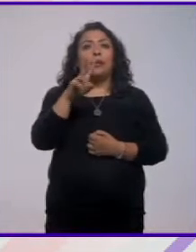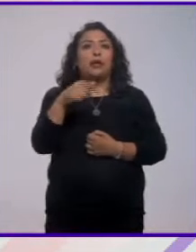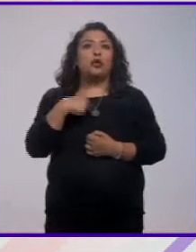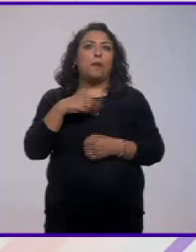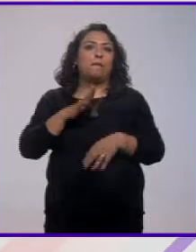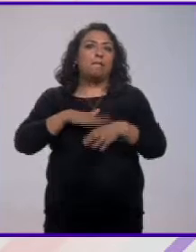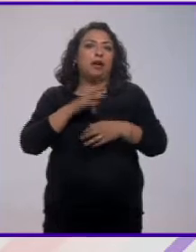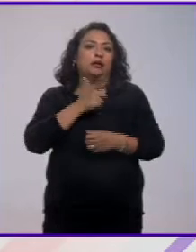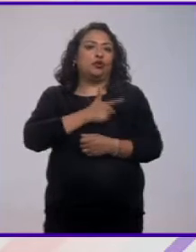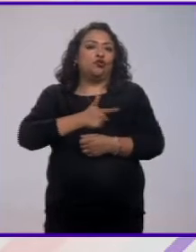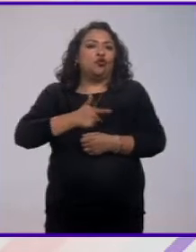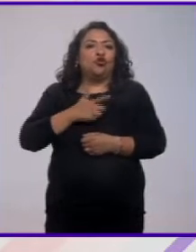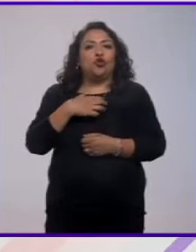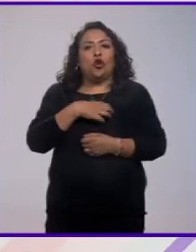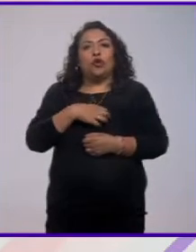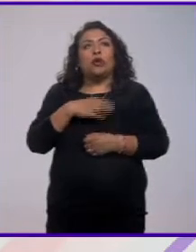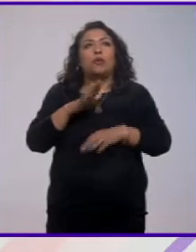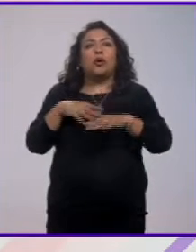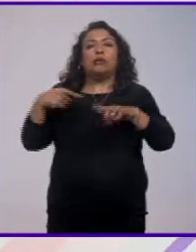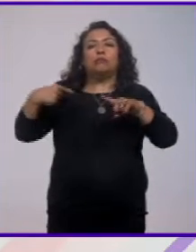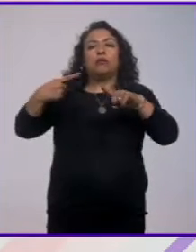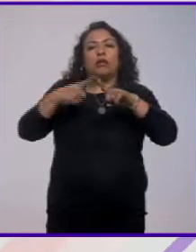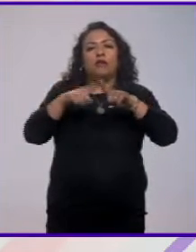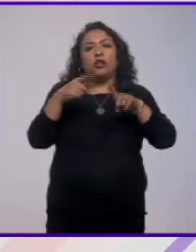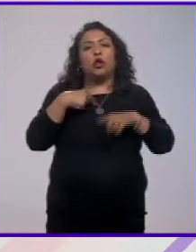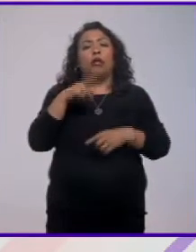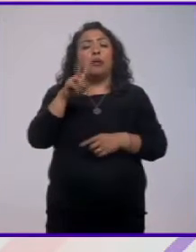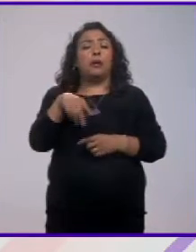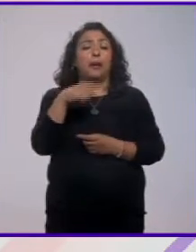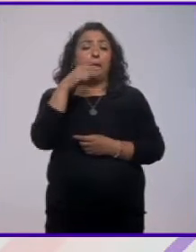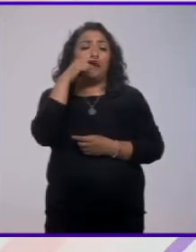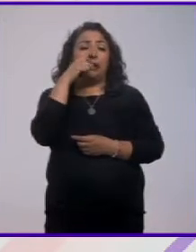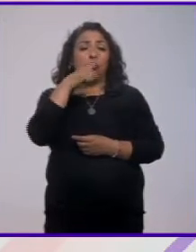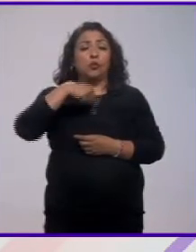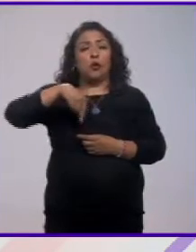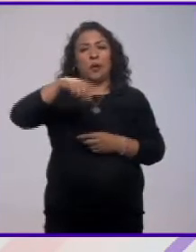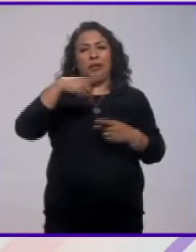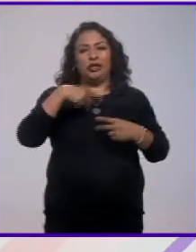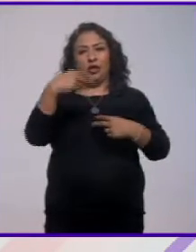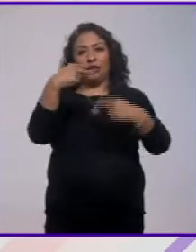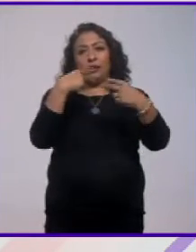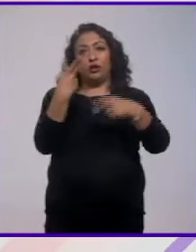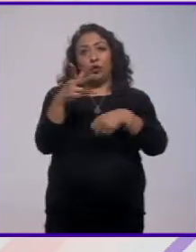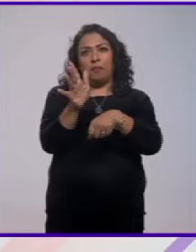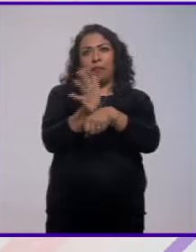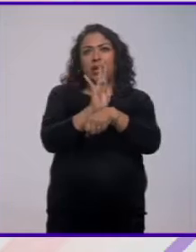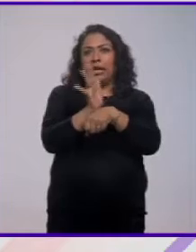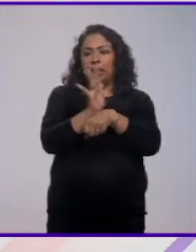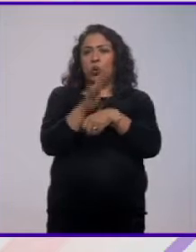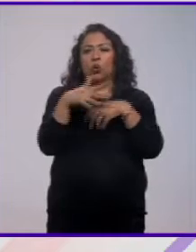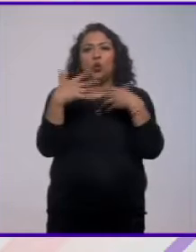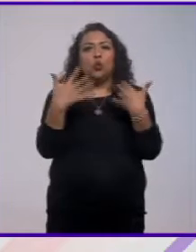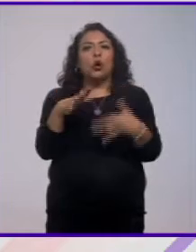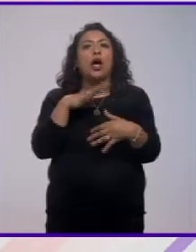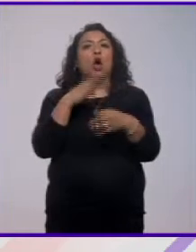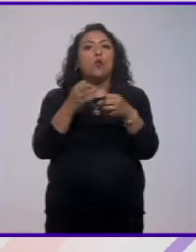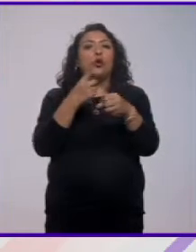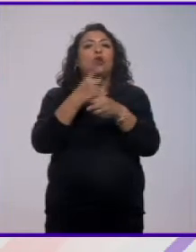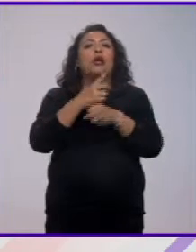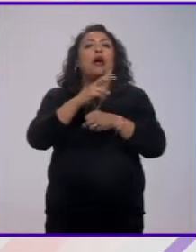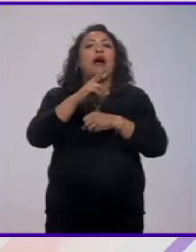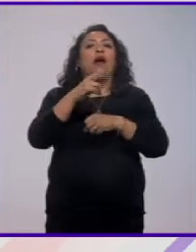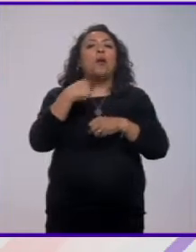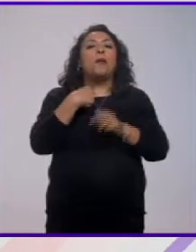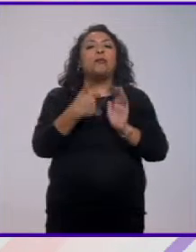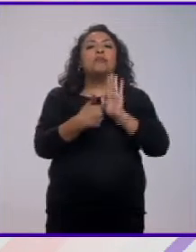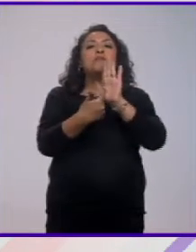más gusto porque en diferentes ocasiones yo le he presumido a nuestro auditorio esta película que ha tenido la oportunidad de presentarse